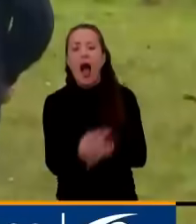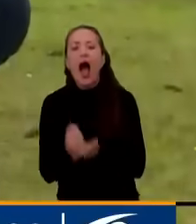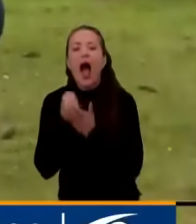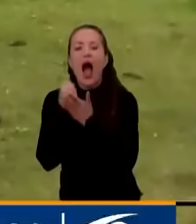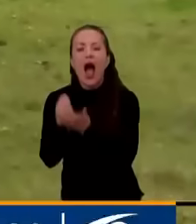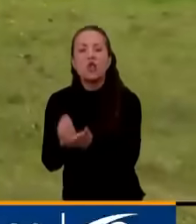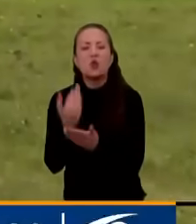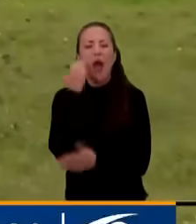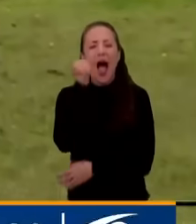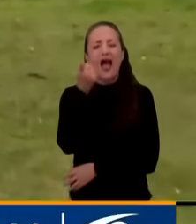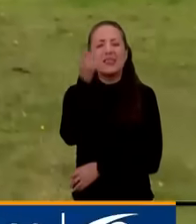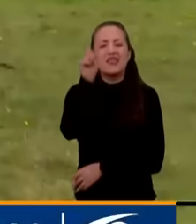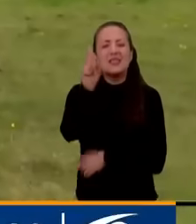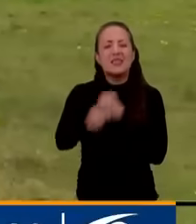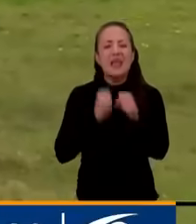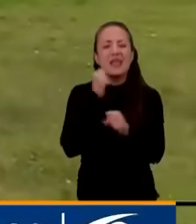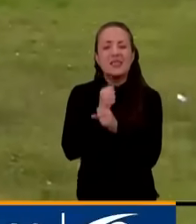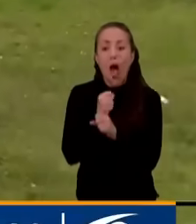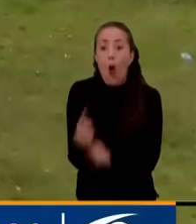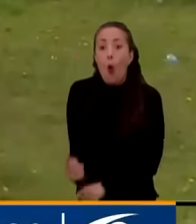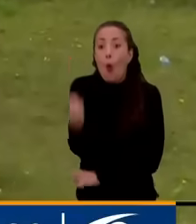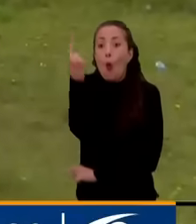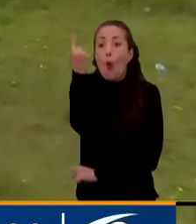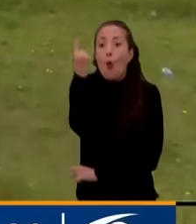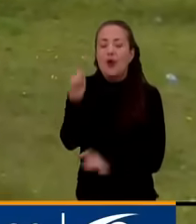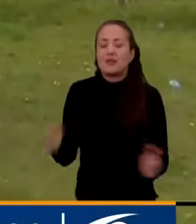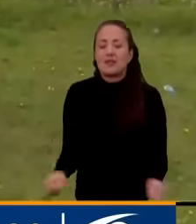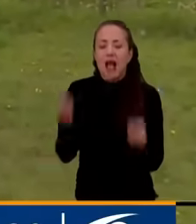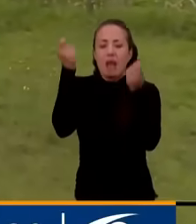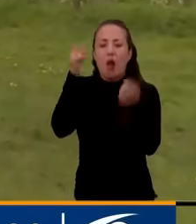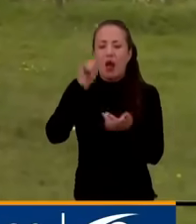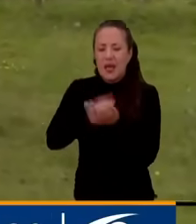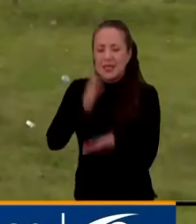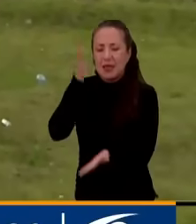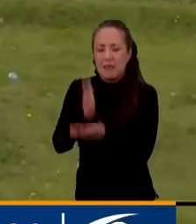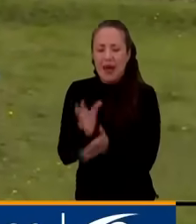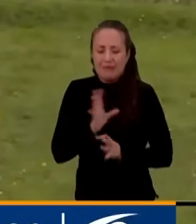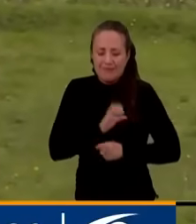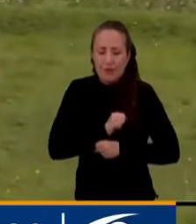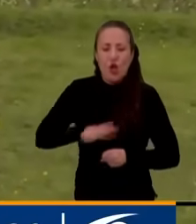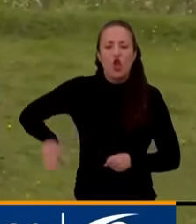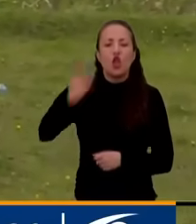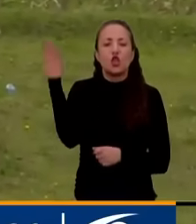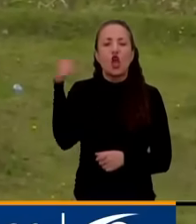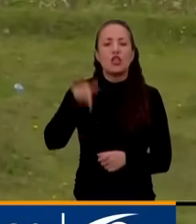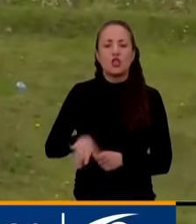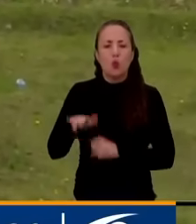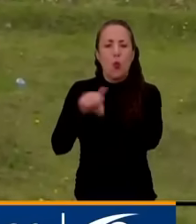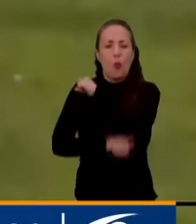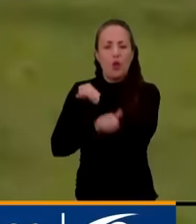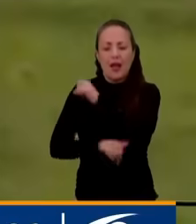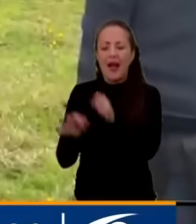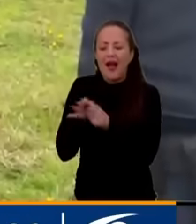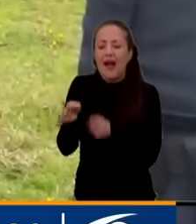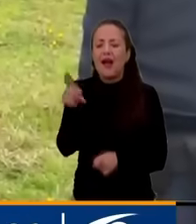a la menor de 16 años que es la única que sobrevivió en medio de esta tragedia acá en ccho que voy